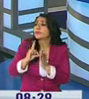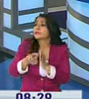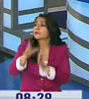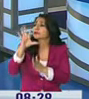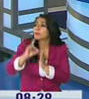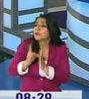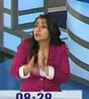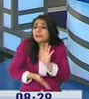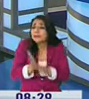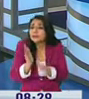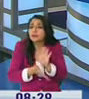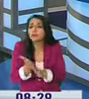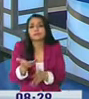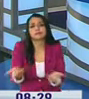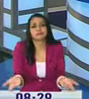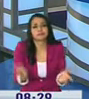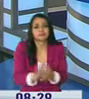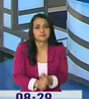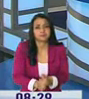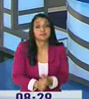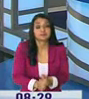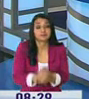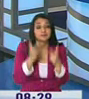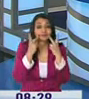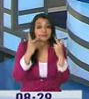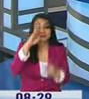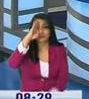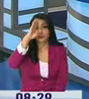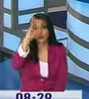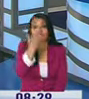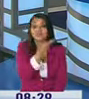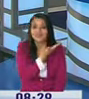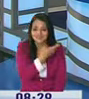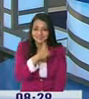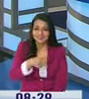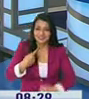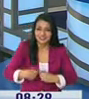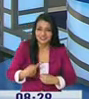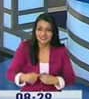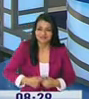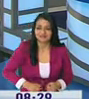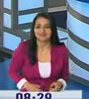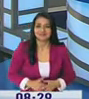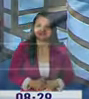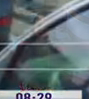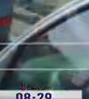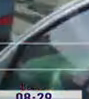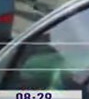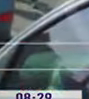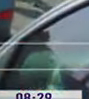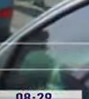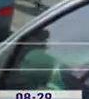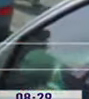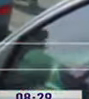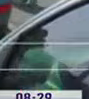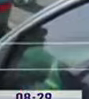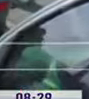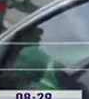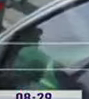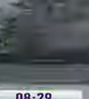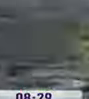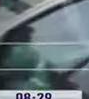ya sale. Uy, la cosa de todo. Van a ver a Peseta, el héroe de la ciudad, lo que dice. Adelante, mi switcher. Atento mi switcher de